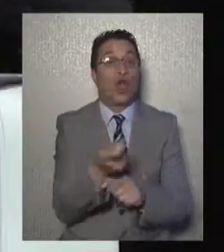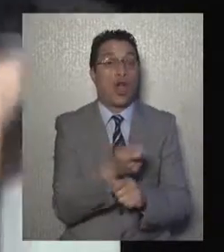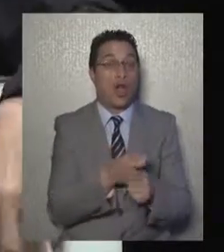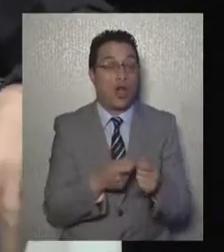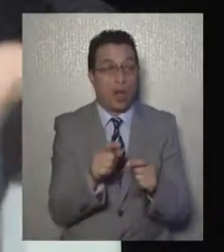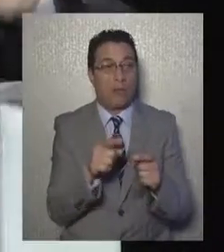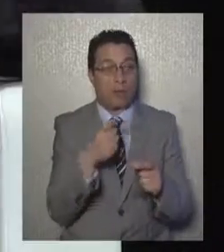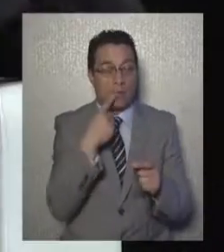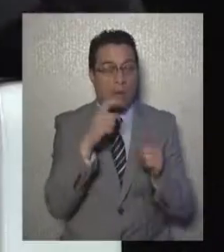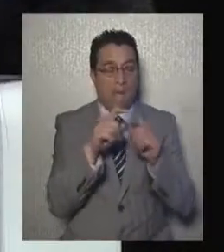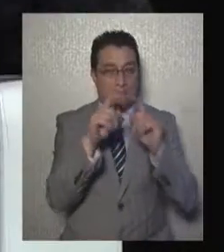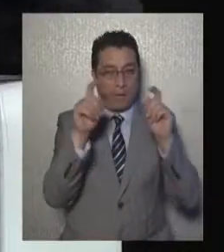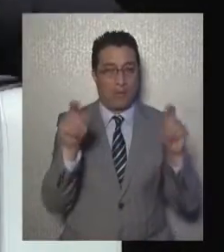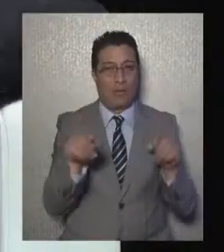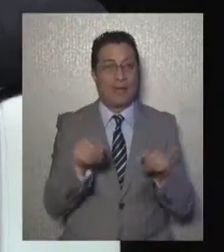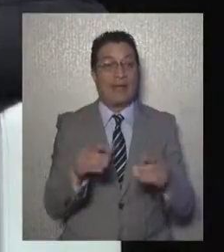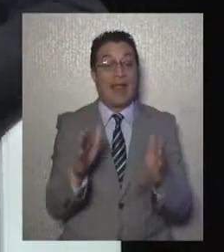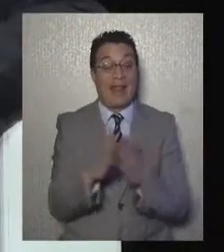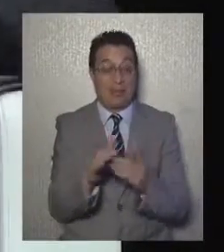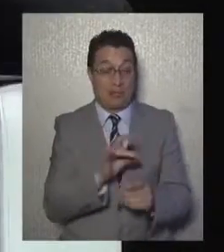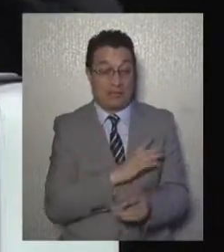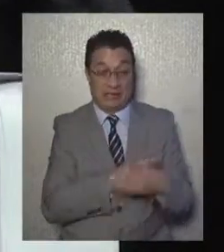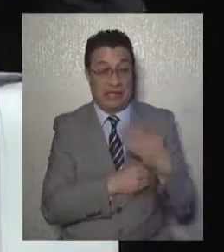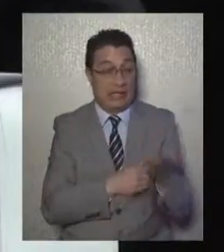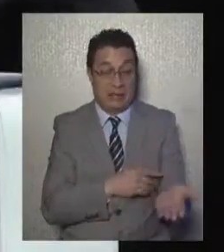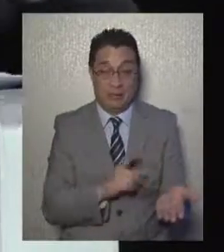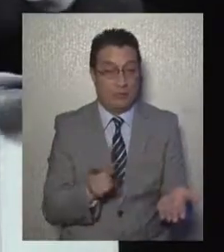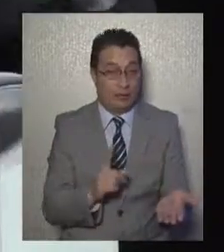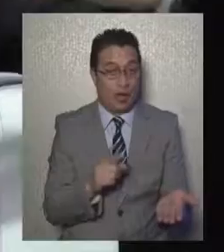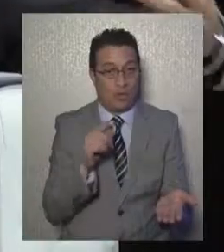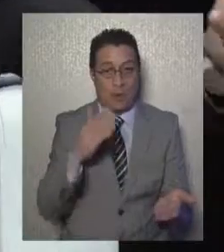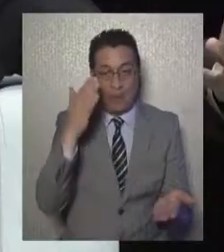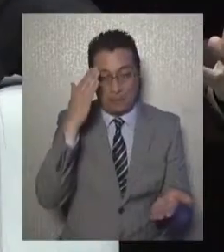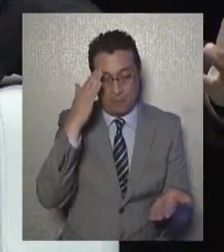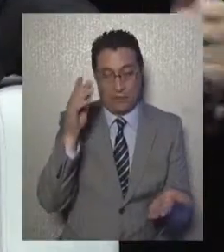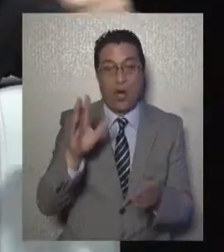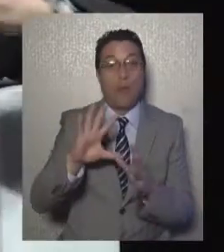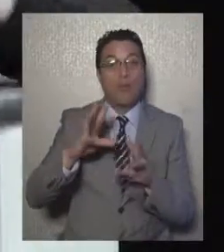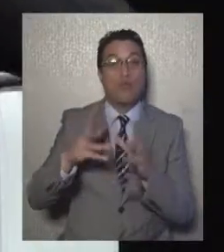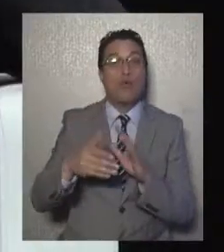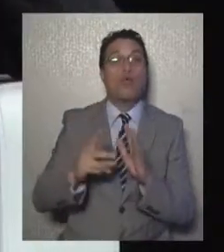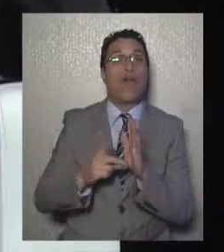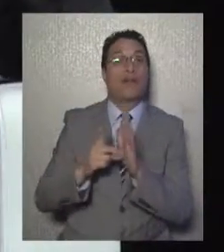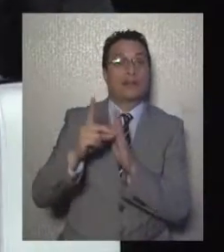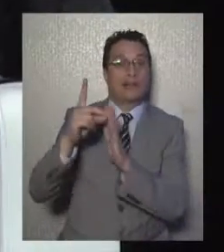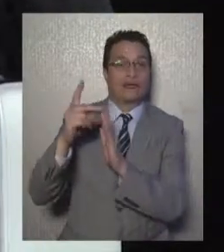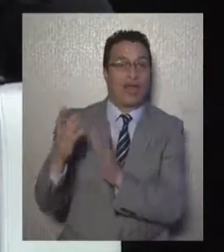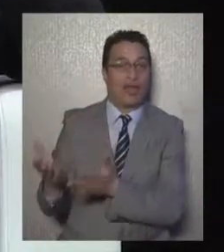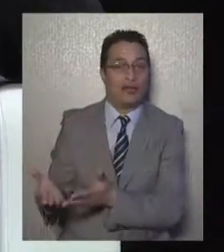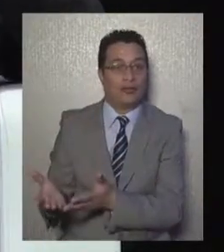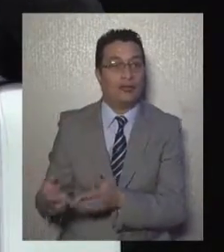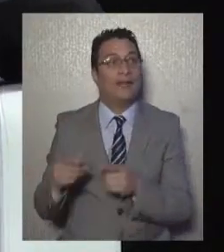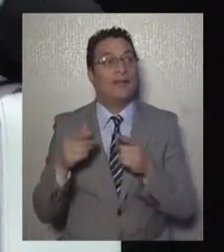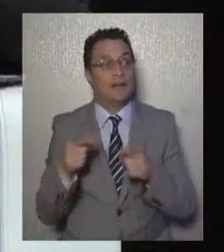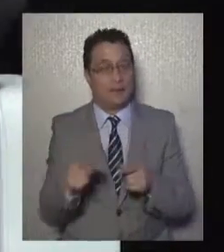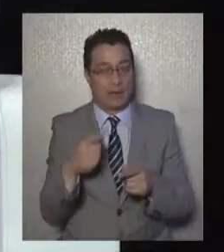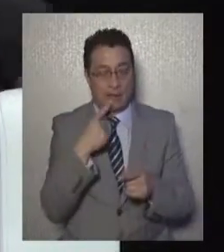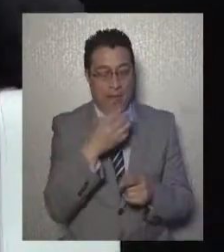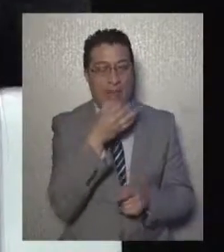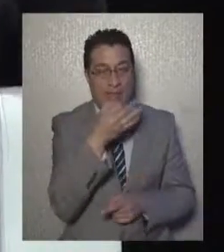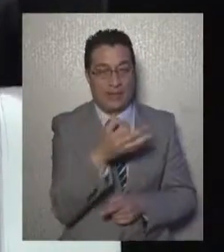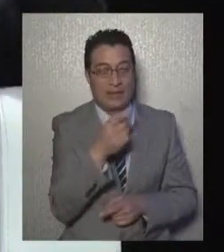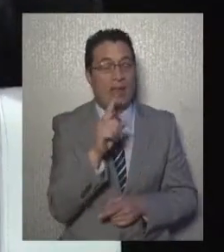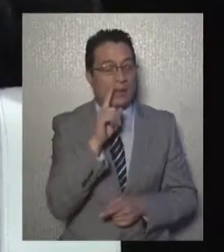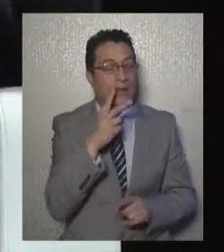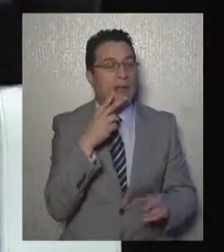pregunta. Y ese libro no está hecho para Chile, es un libro que está pensado además desde el mundo avanzado también. Y lo que ellos plantean fundamentalmente tiene